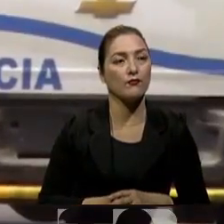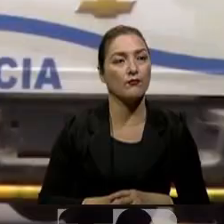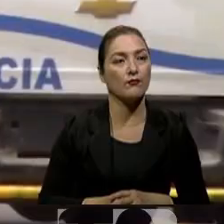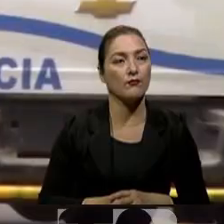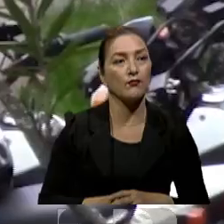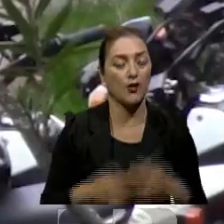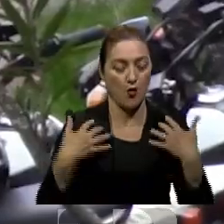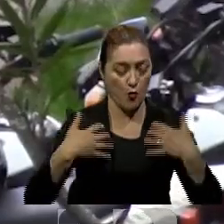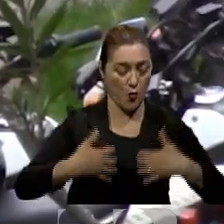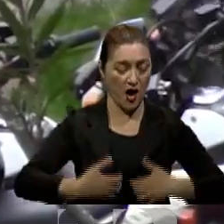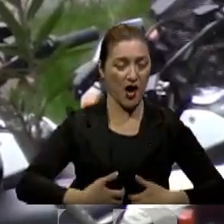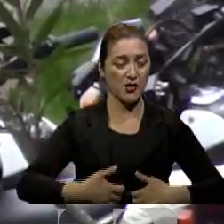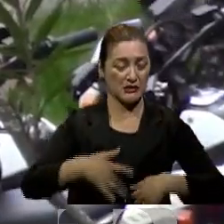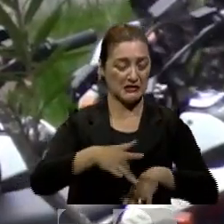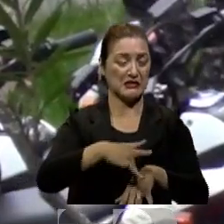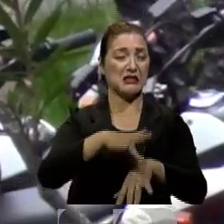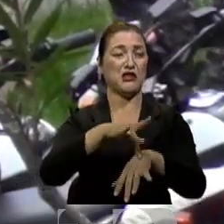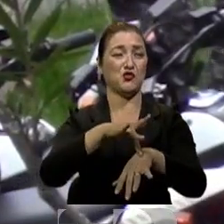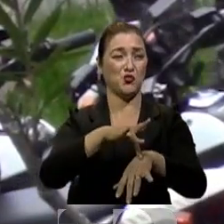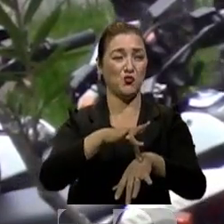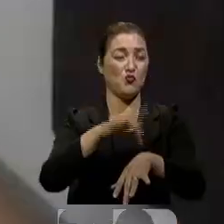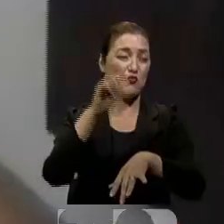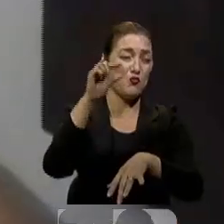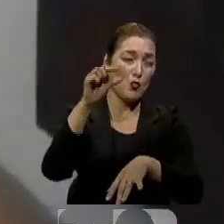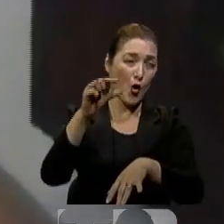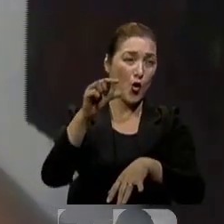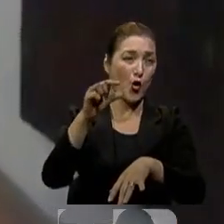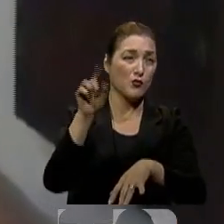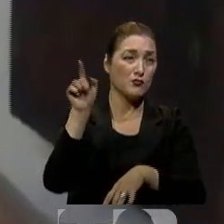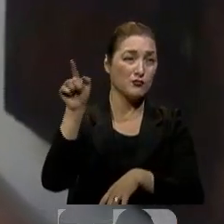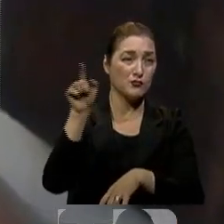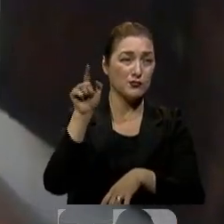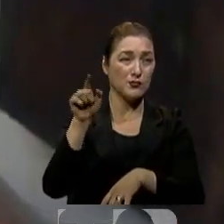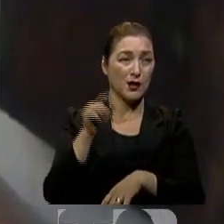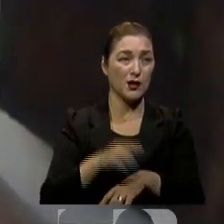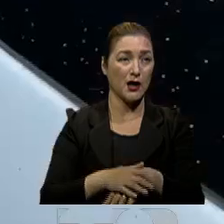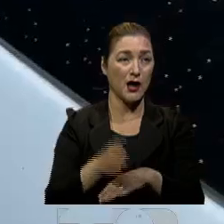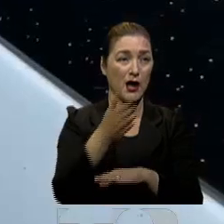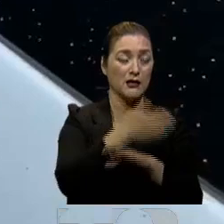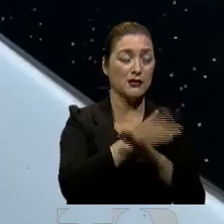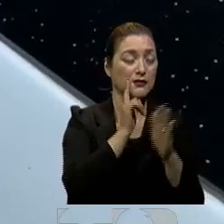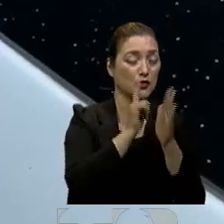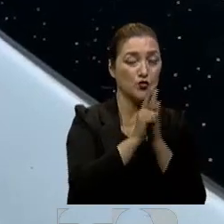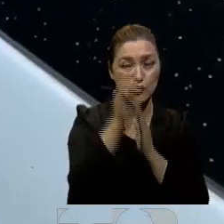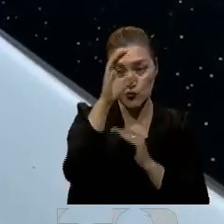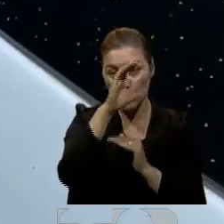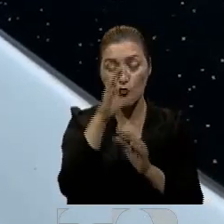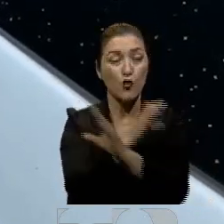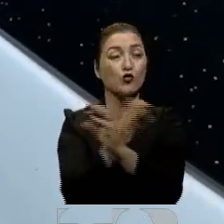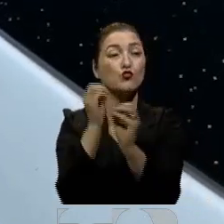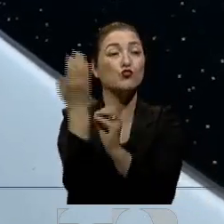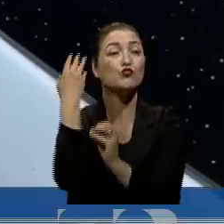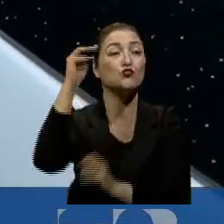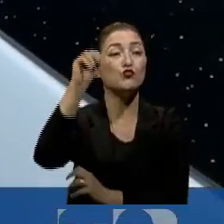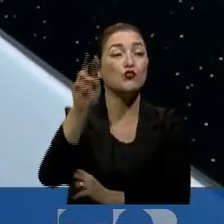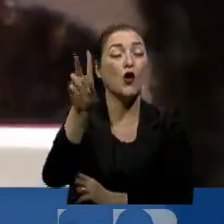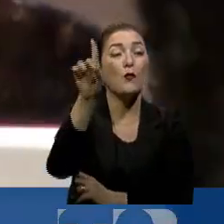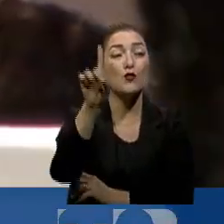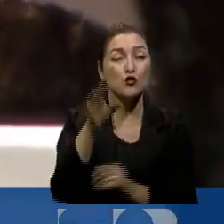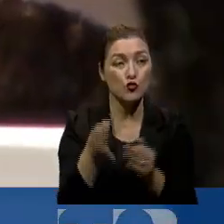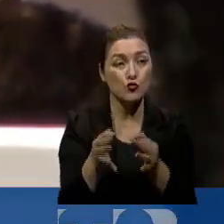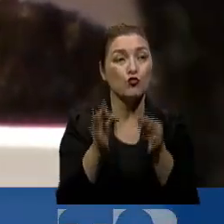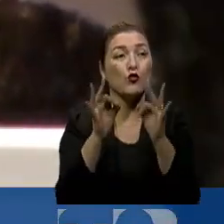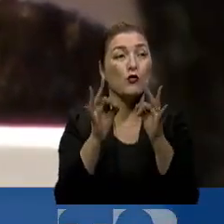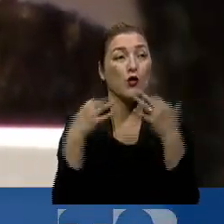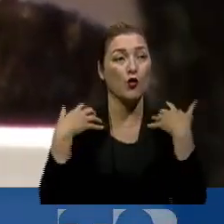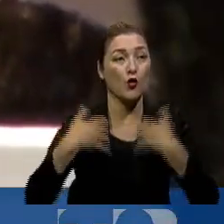Semidesnuda y con huellas de violencia fue encontrado el cadáver de Maribel Castillo, la mujer que fue reportada como desaparecida desde el pasado martes 21 de febrero.